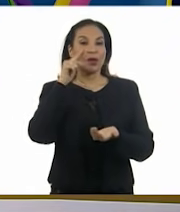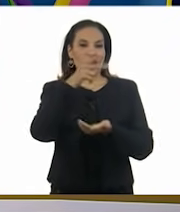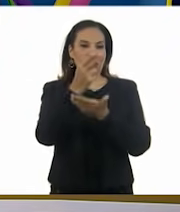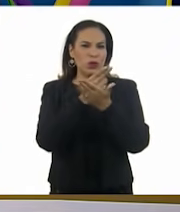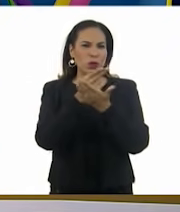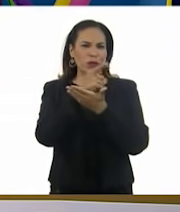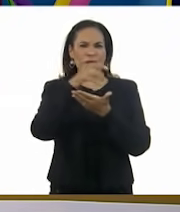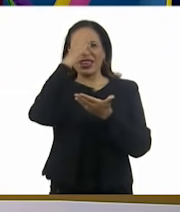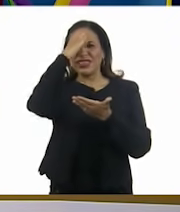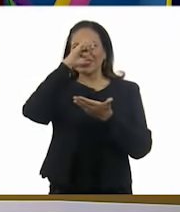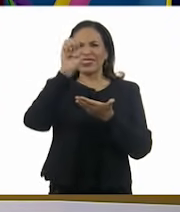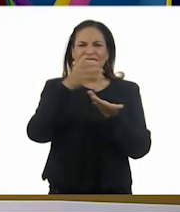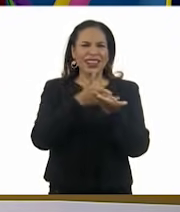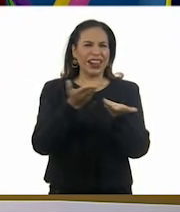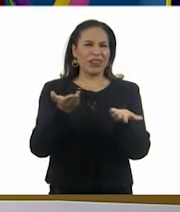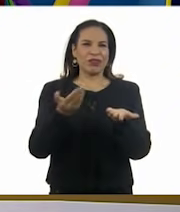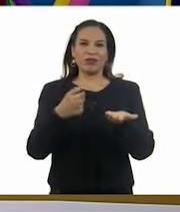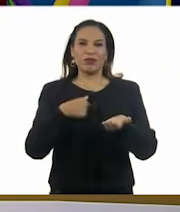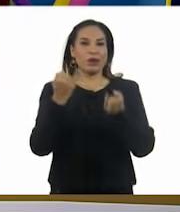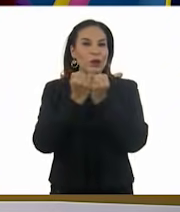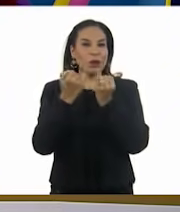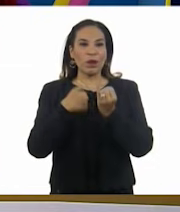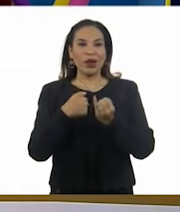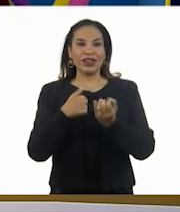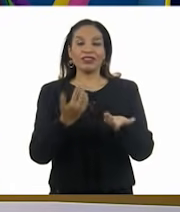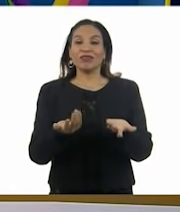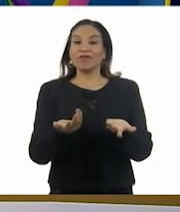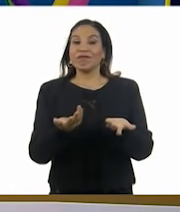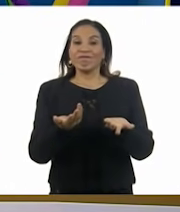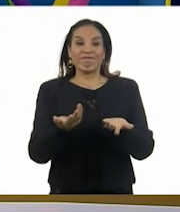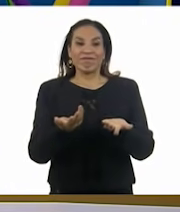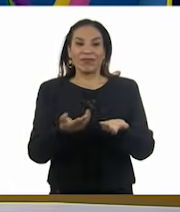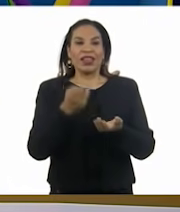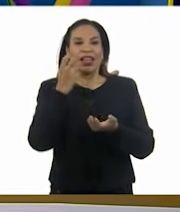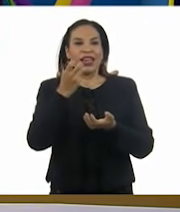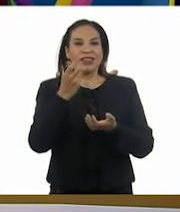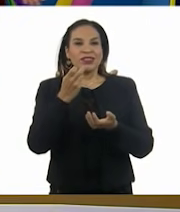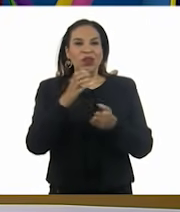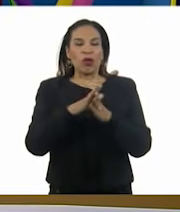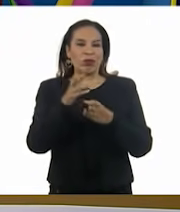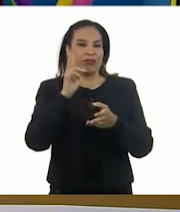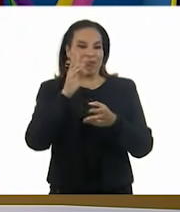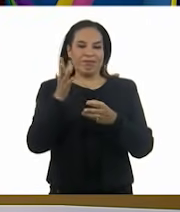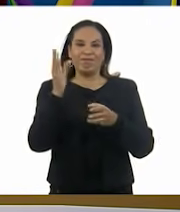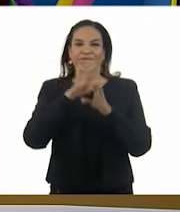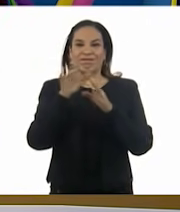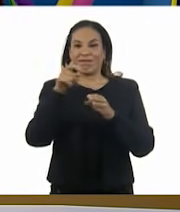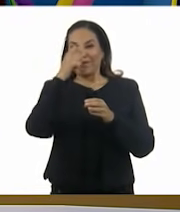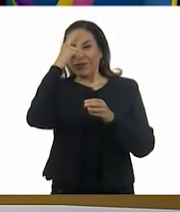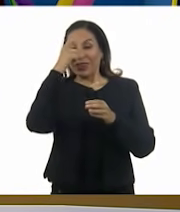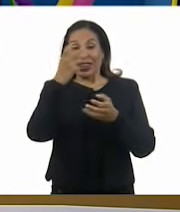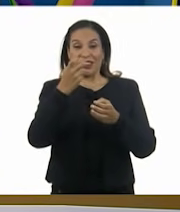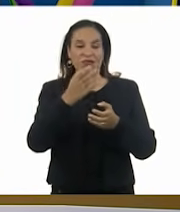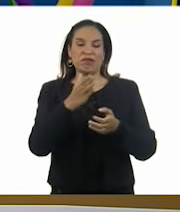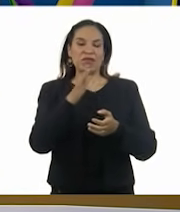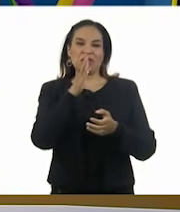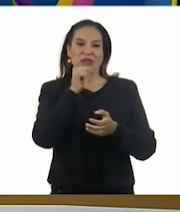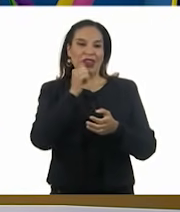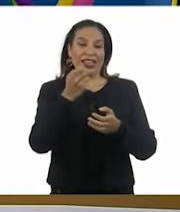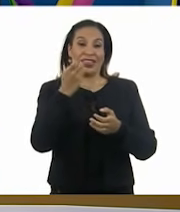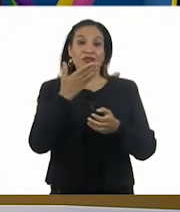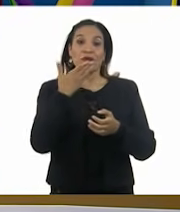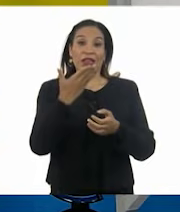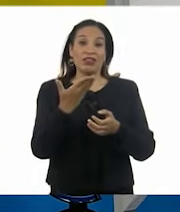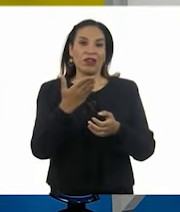dibujabas algo extraño y yo también. Entonces, ¡ay! Esto de improvisar no sale tan bien, ¿verdad? No sale nada